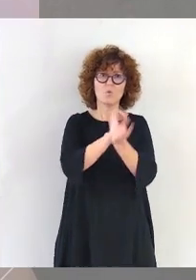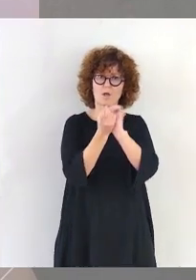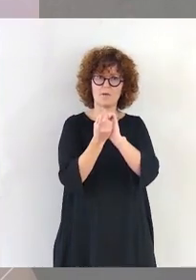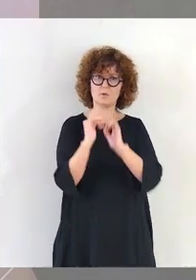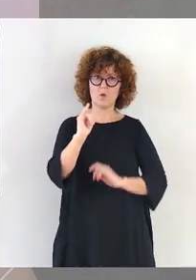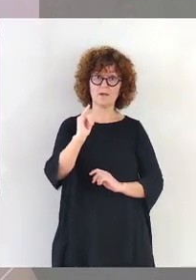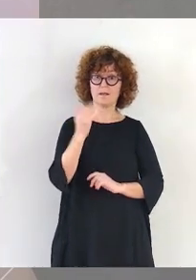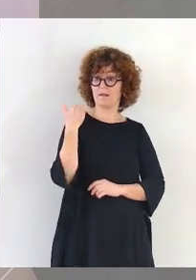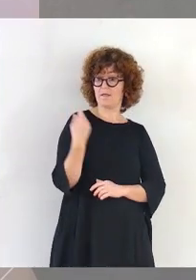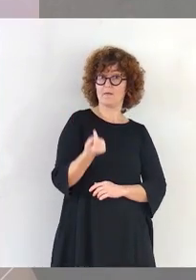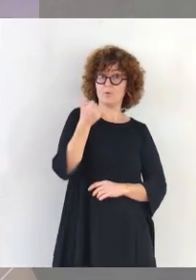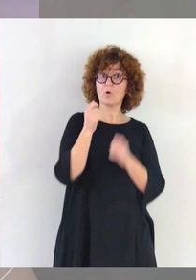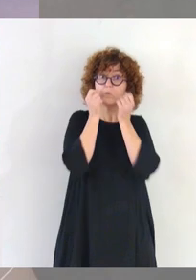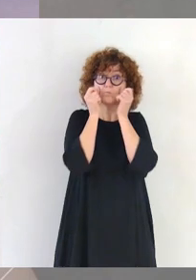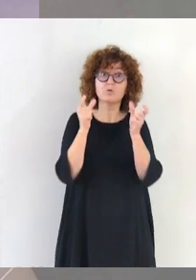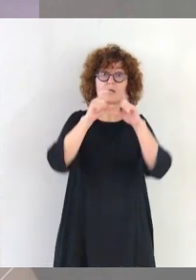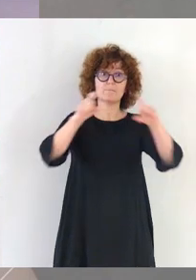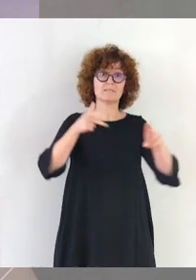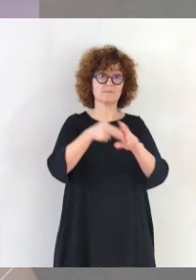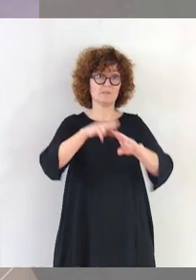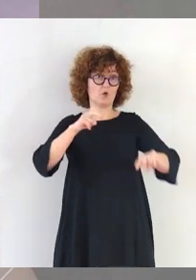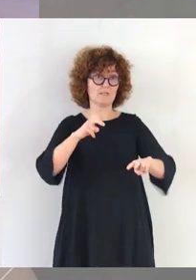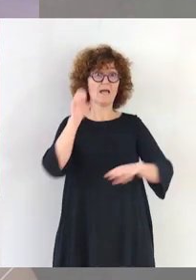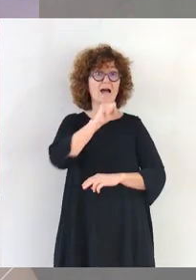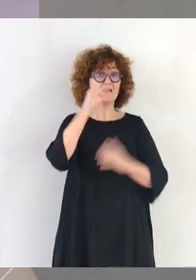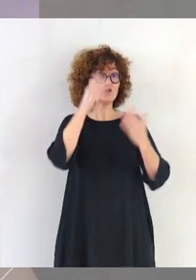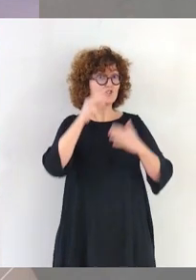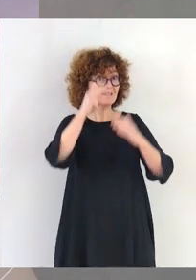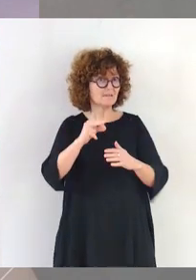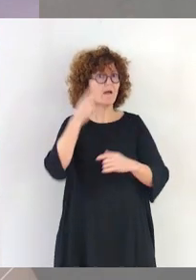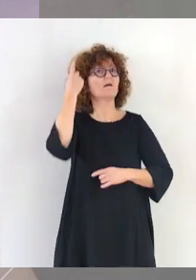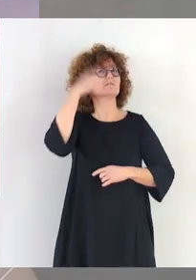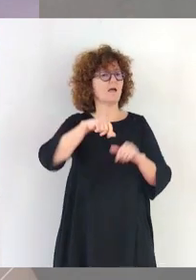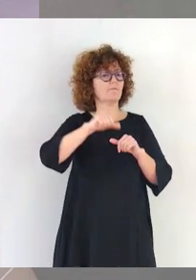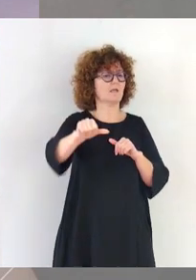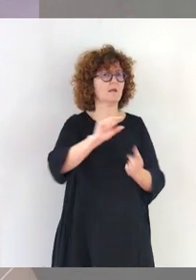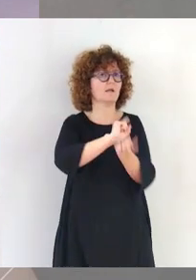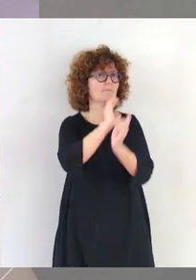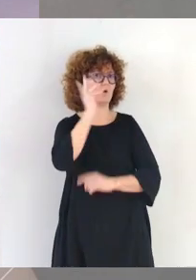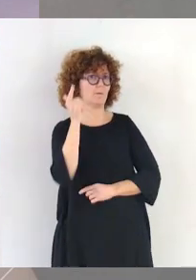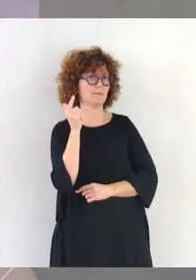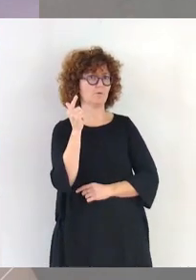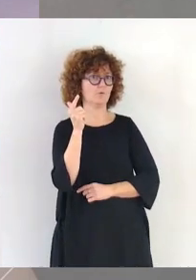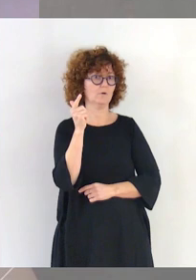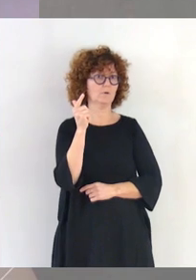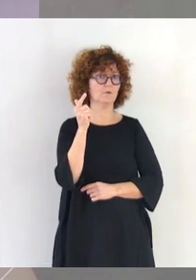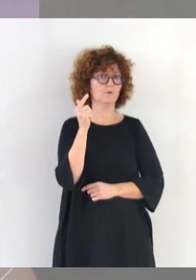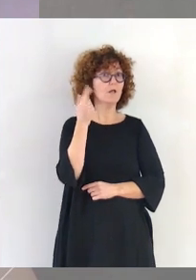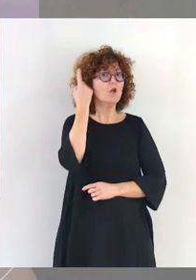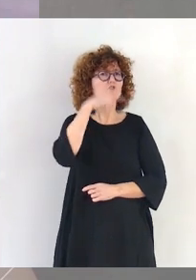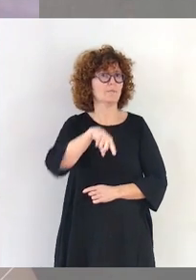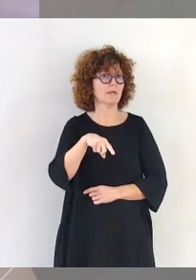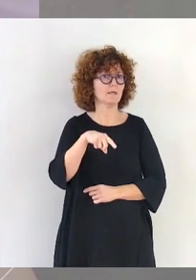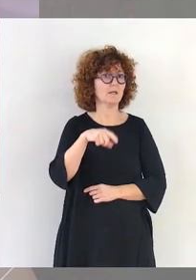descubierto que las grandes empresas petroleras desde los años 70 sabían lo que iba a pasar con el cambio climático y está hablando de exo Mobile eh sus